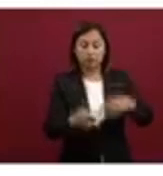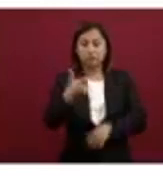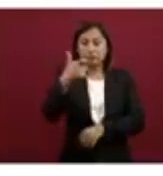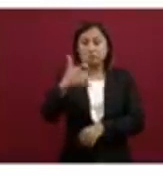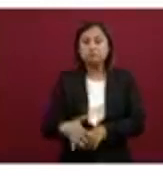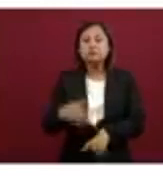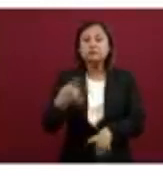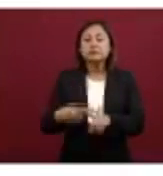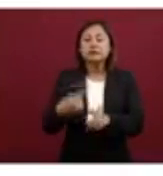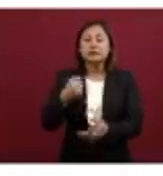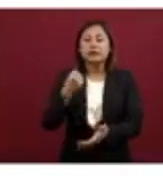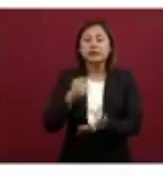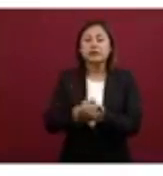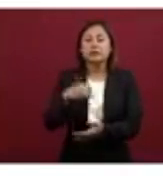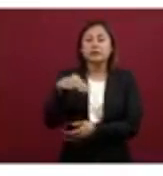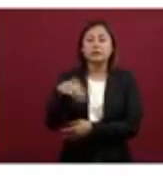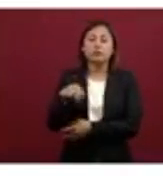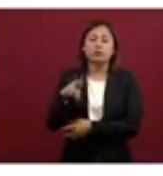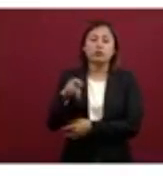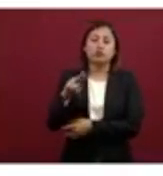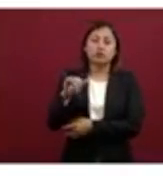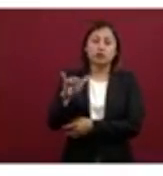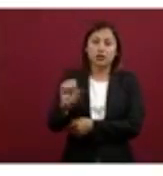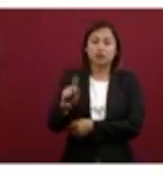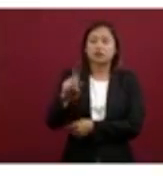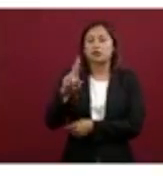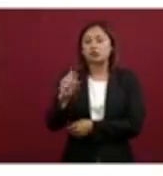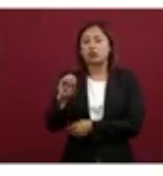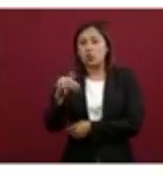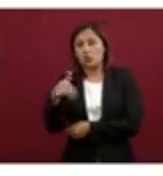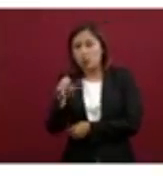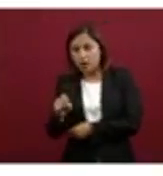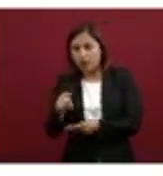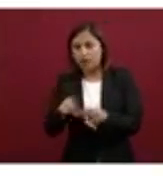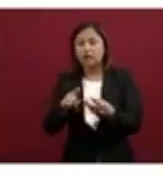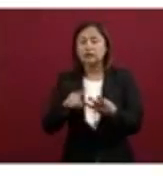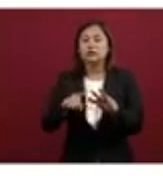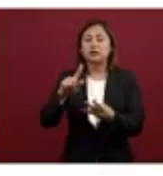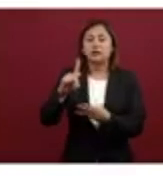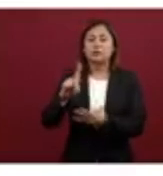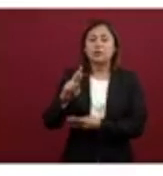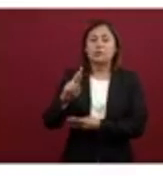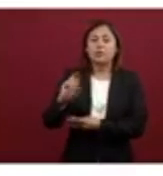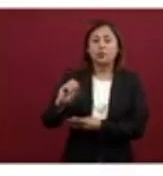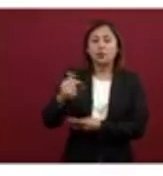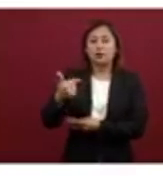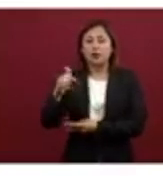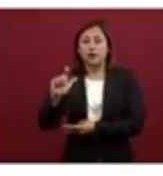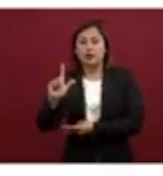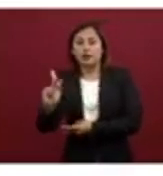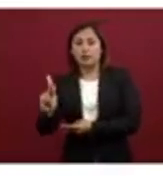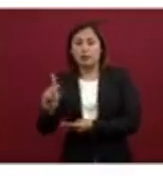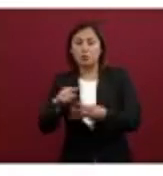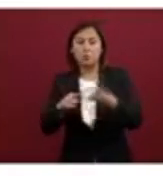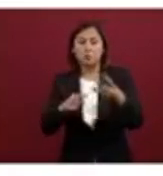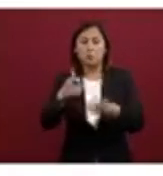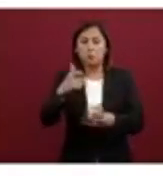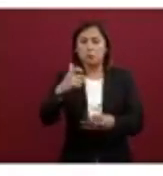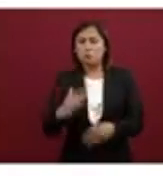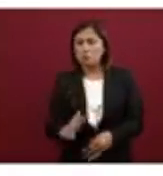Grupo Emurcia, Grupo Rojas y Pro GLP, con márgenes